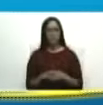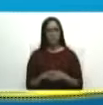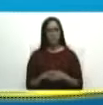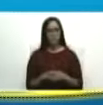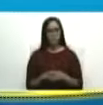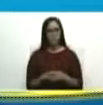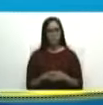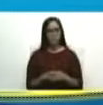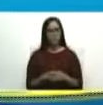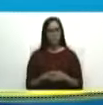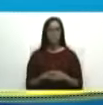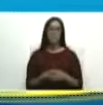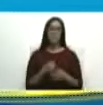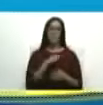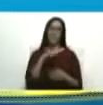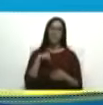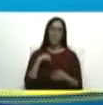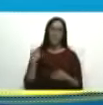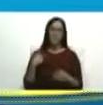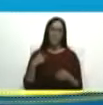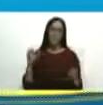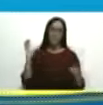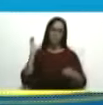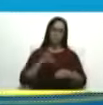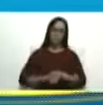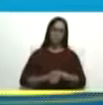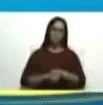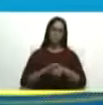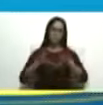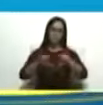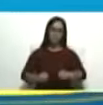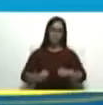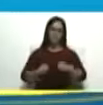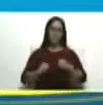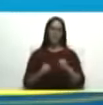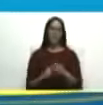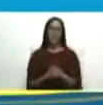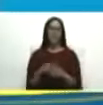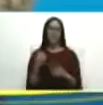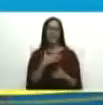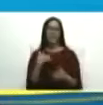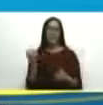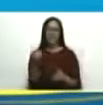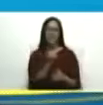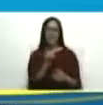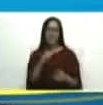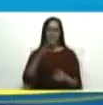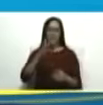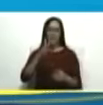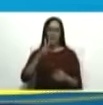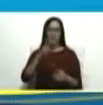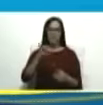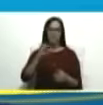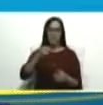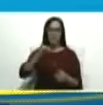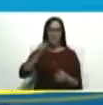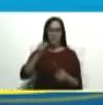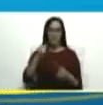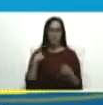lo declara. Nosotros ya teníamos capturado al asesino de la viñeta que pretendía atacarme en la viñeta donde yo hago tantas